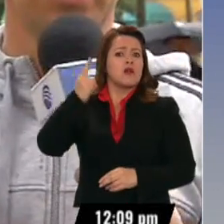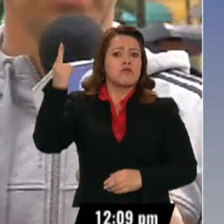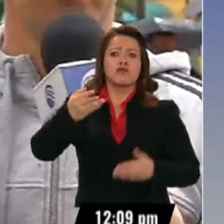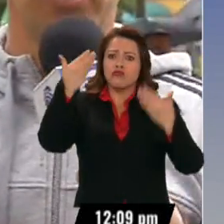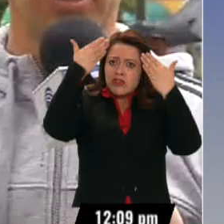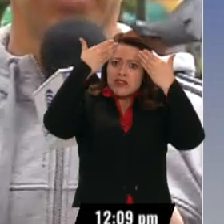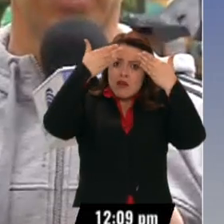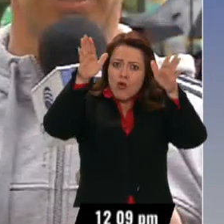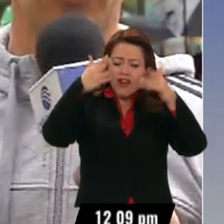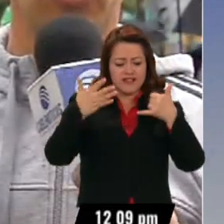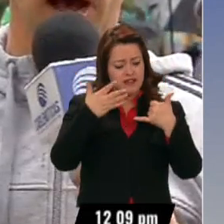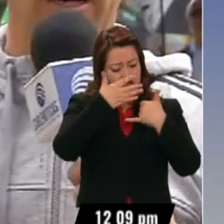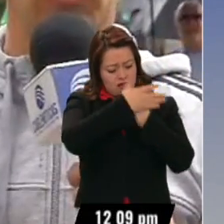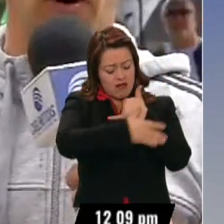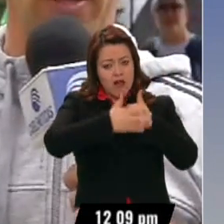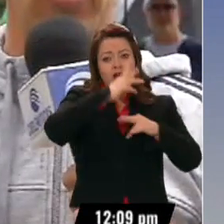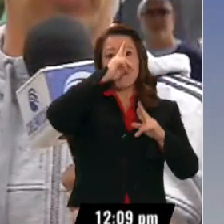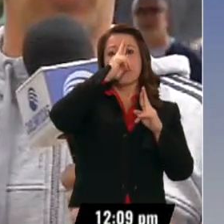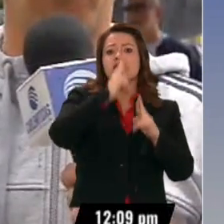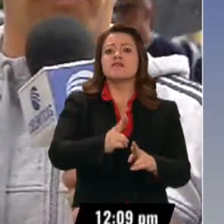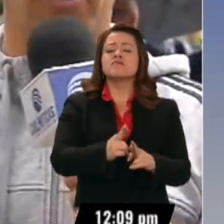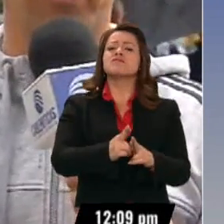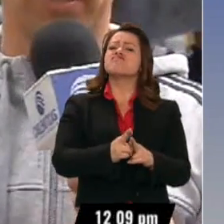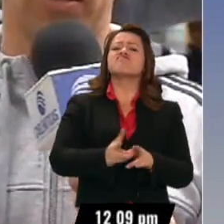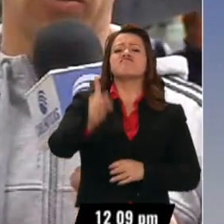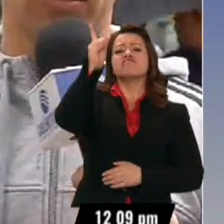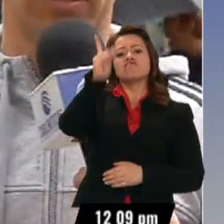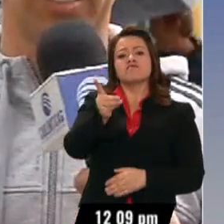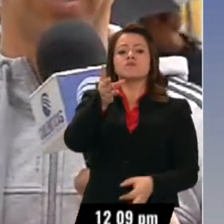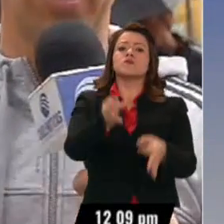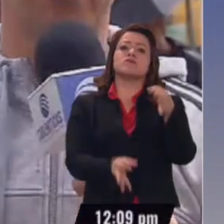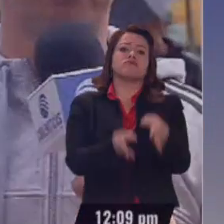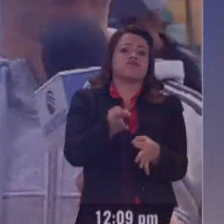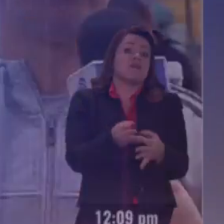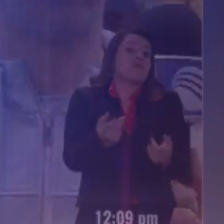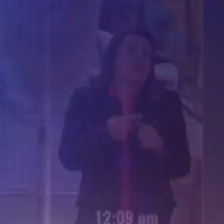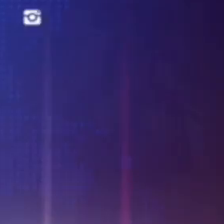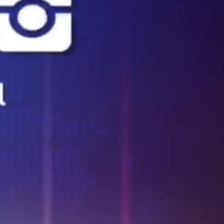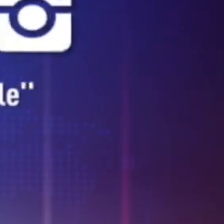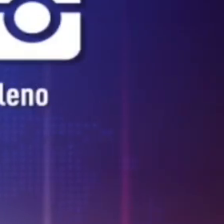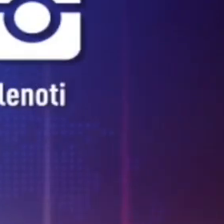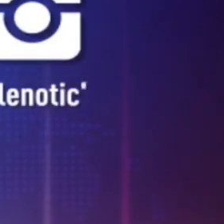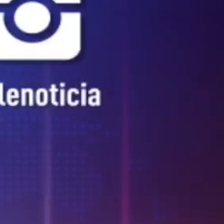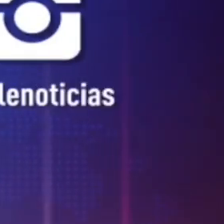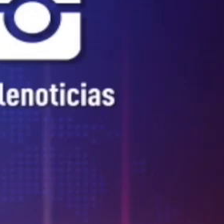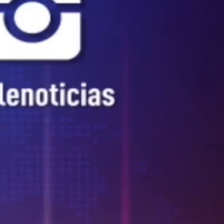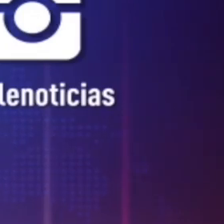fallos judiciales, pero que en este caso ha actuado conforme lo que ordena la ley.